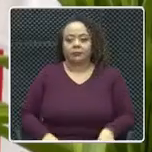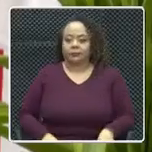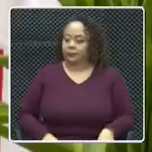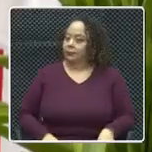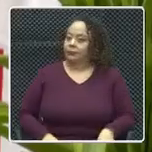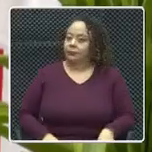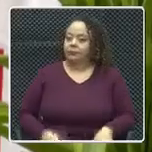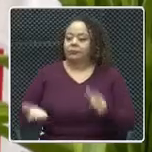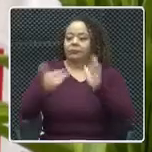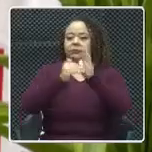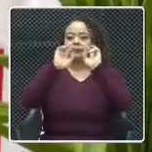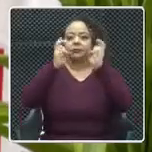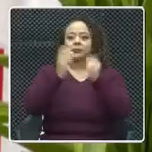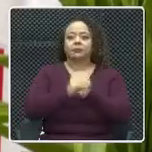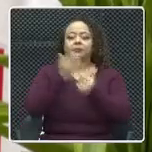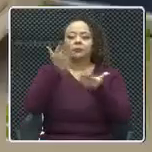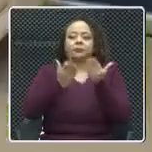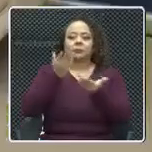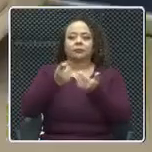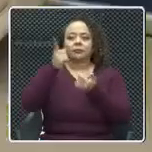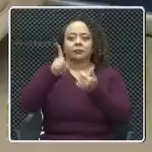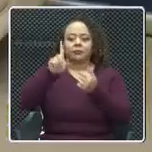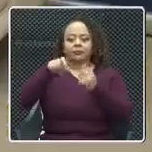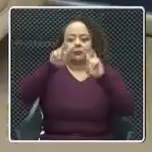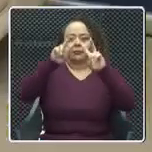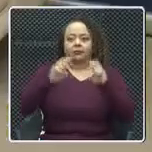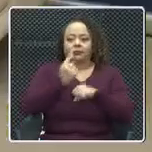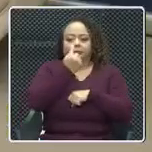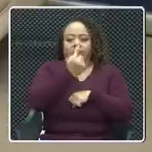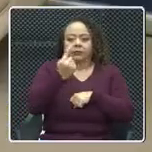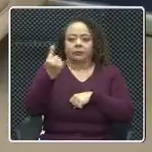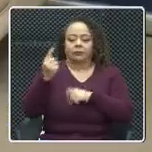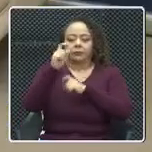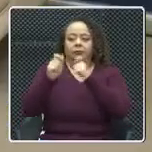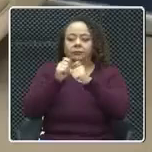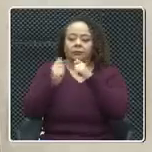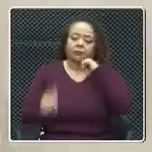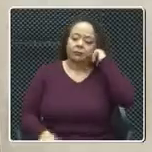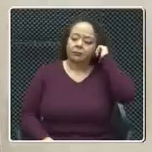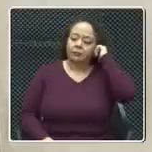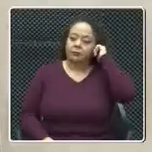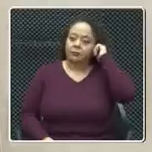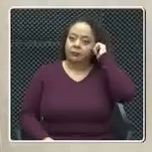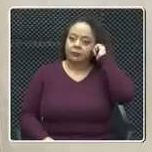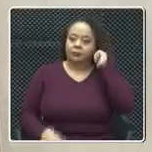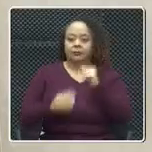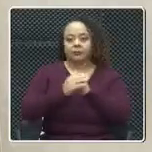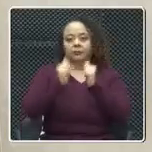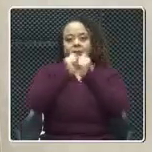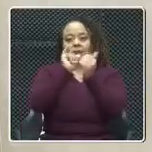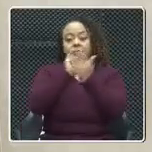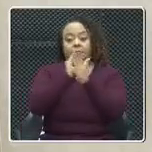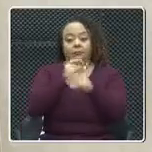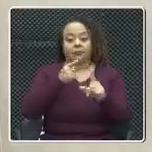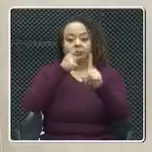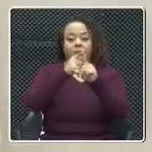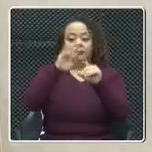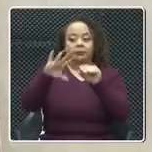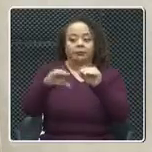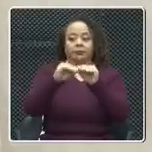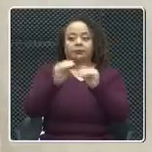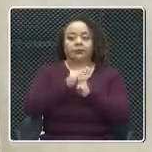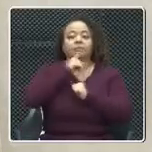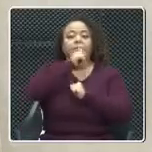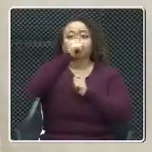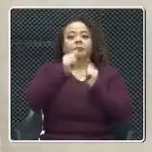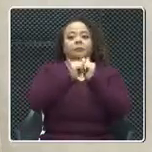Bueno, vuelvo al tema que tal vez habría que revisar cada caso en particular, claro, ¿verdad? Porque, o sea, bajo esa línea, si se está complementando